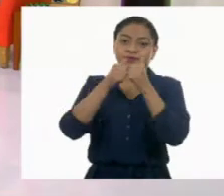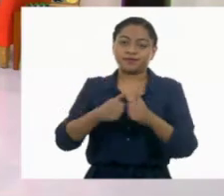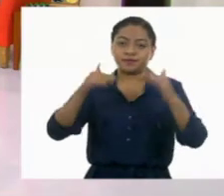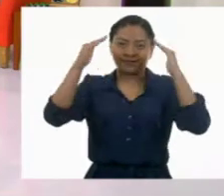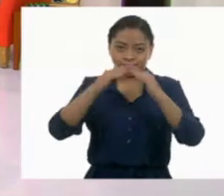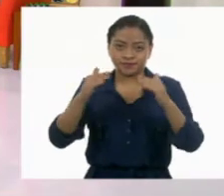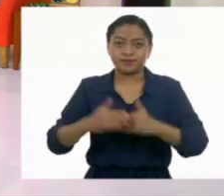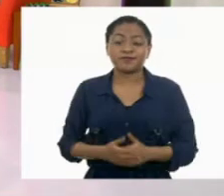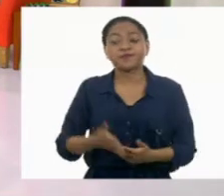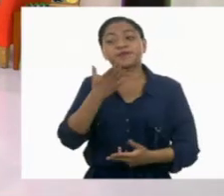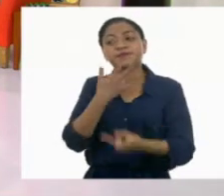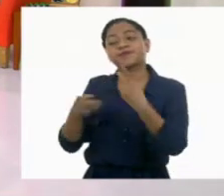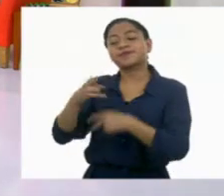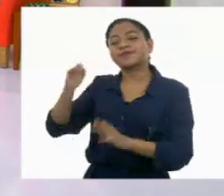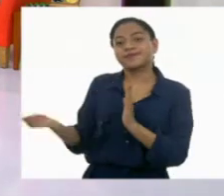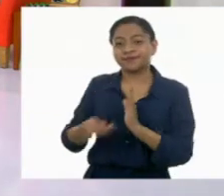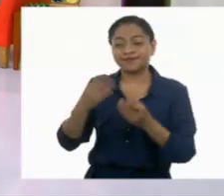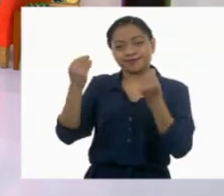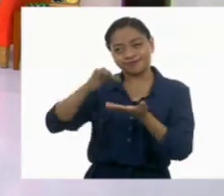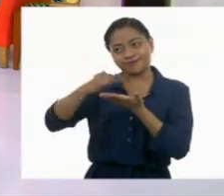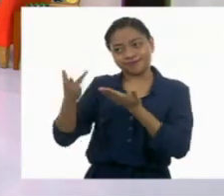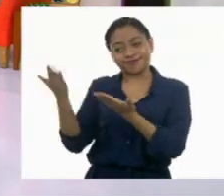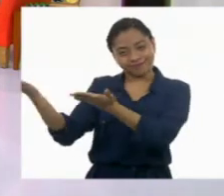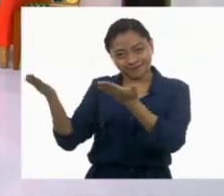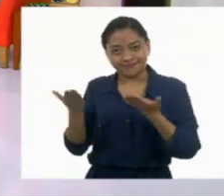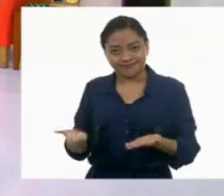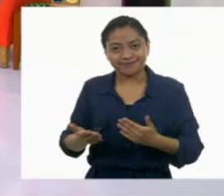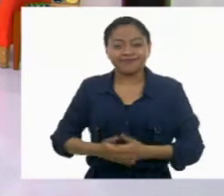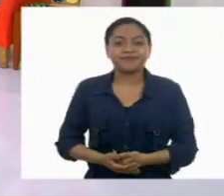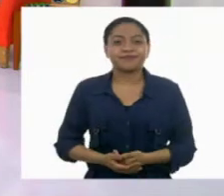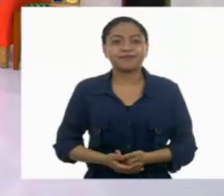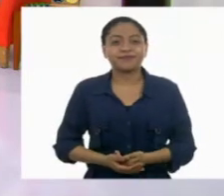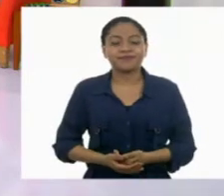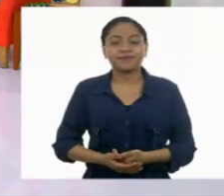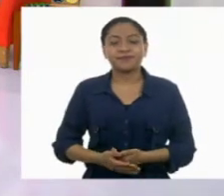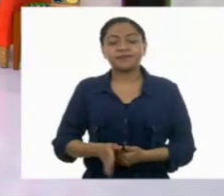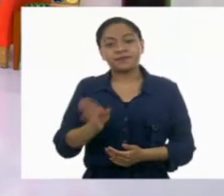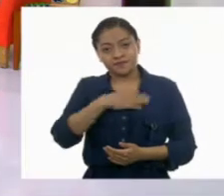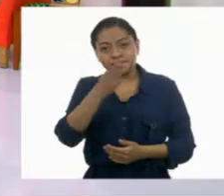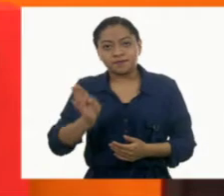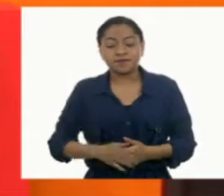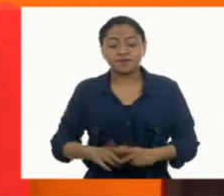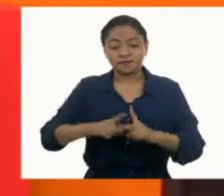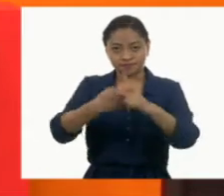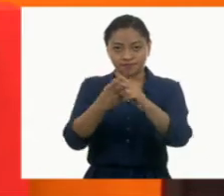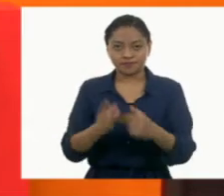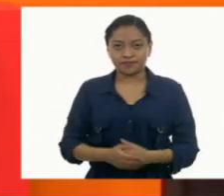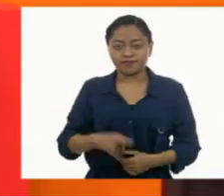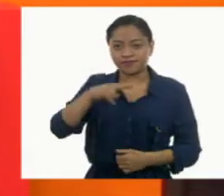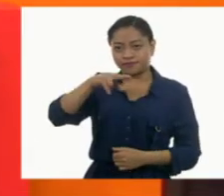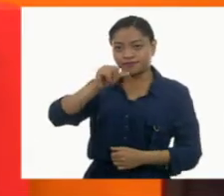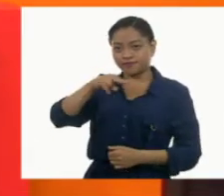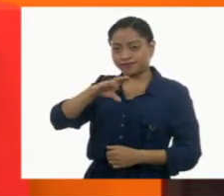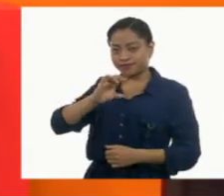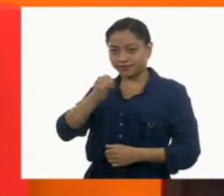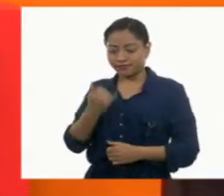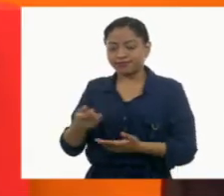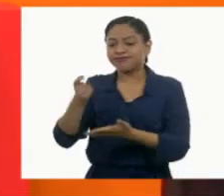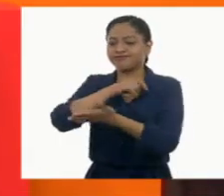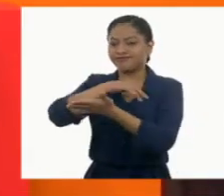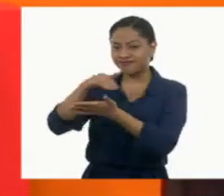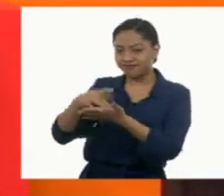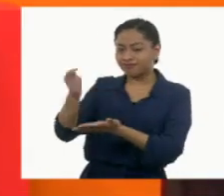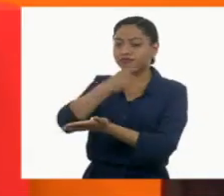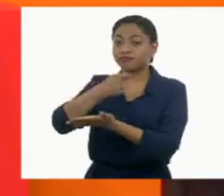bienvenidos nuevamente y muchas gracias por estar aquí. Gracias. Y bueno, vamos a iniciar. Nancy, la lectura y la